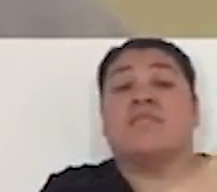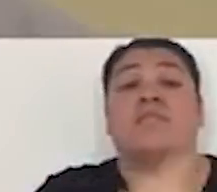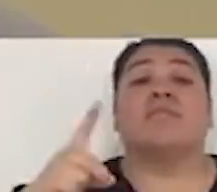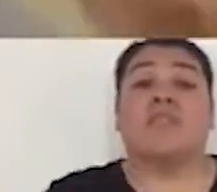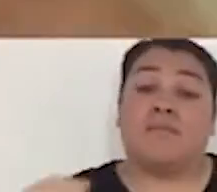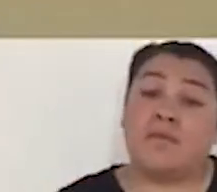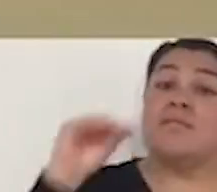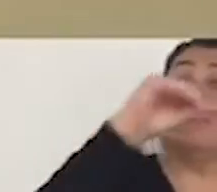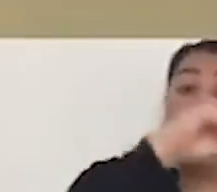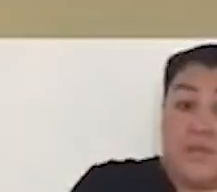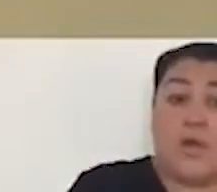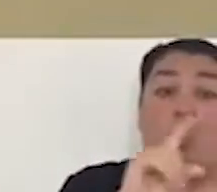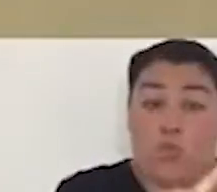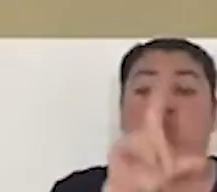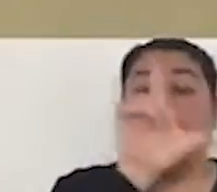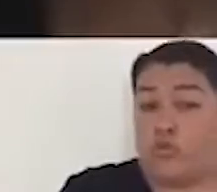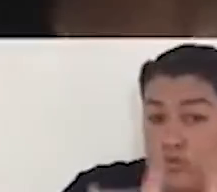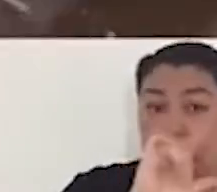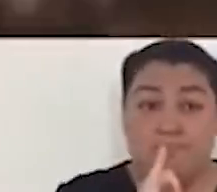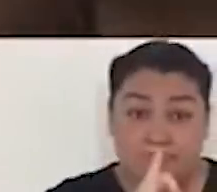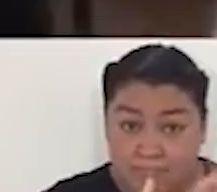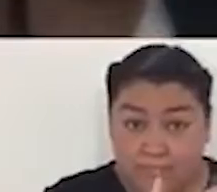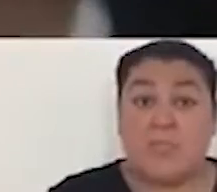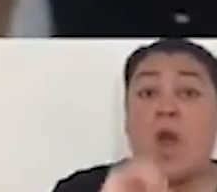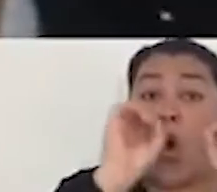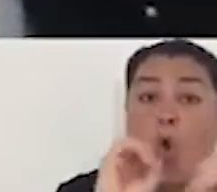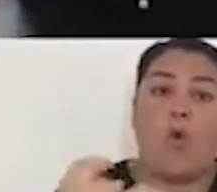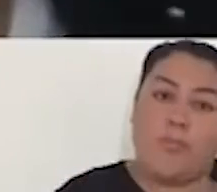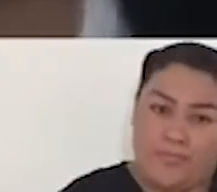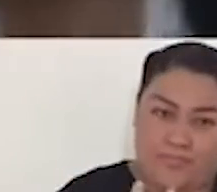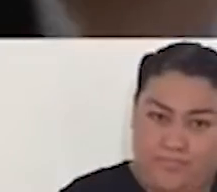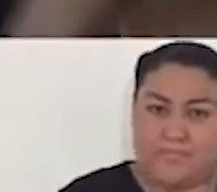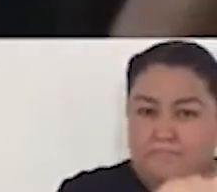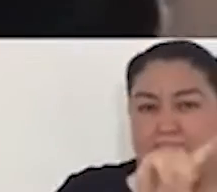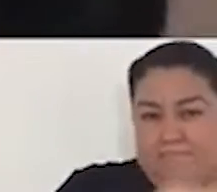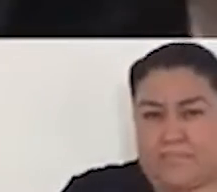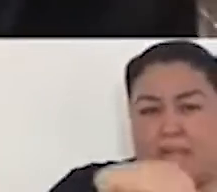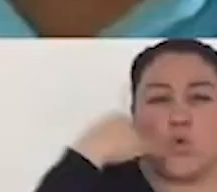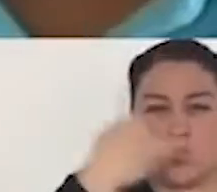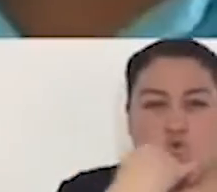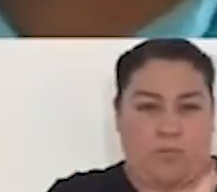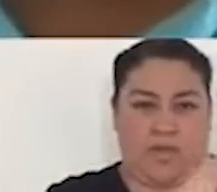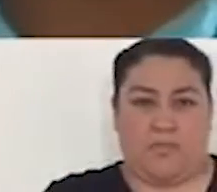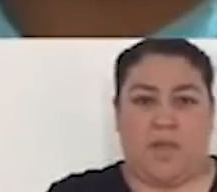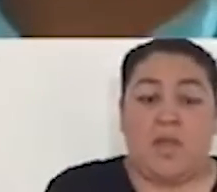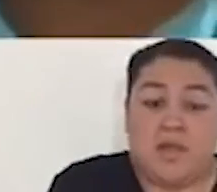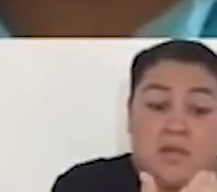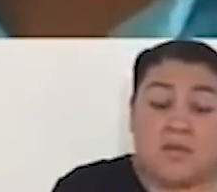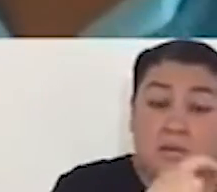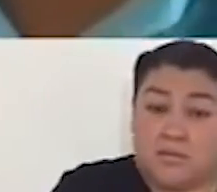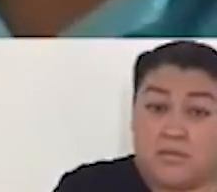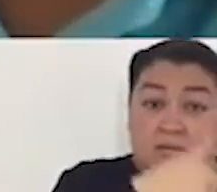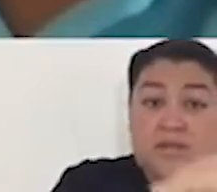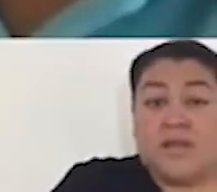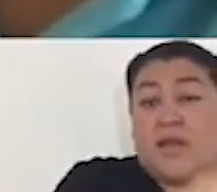aprender esta habilidad, aprendizaje que muchos mexicanos ya están adquiriendo debido a que se ha tomado como algo fundamental poder comunicarse con las personas